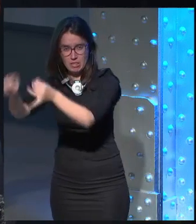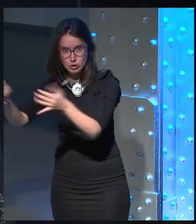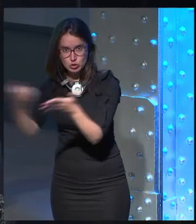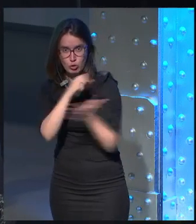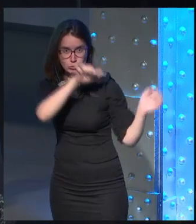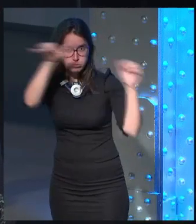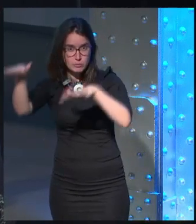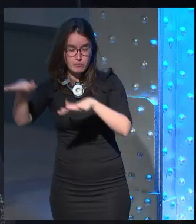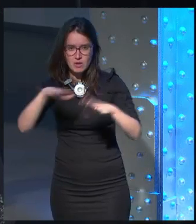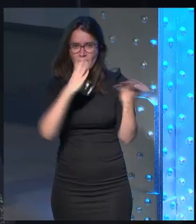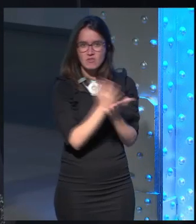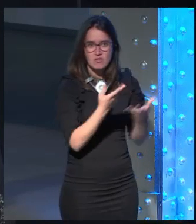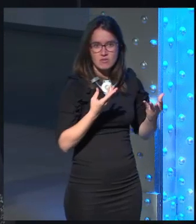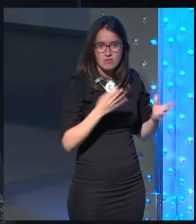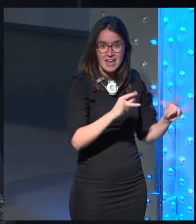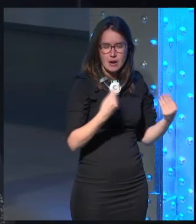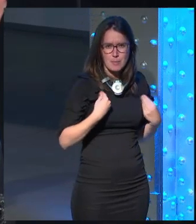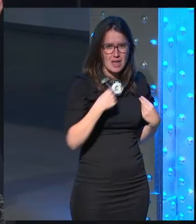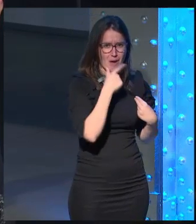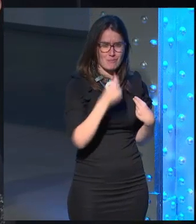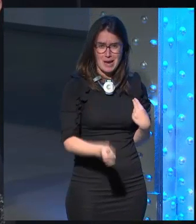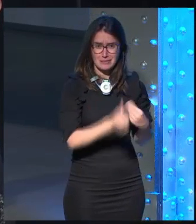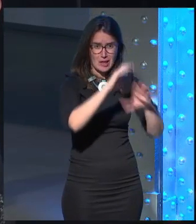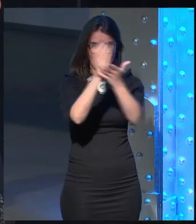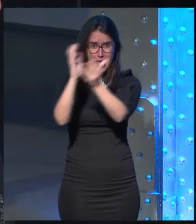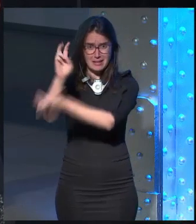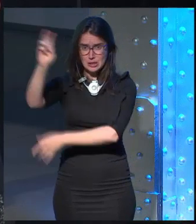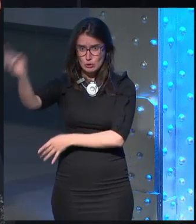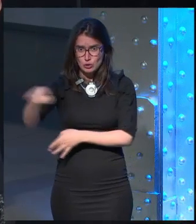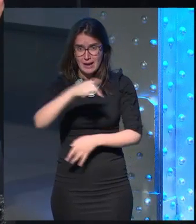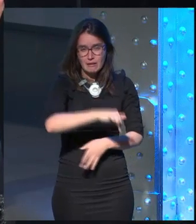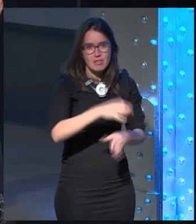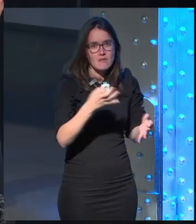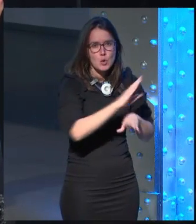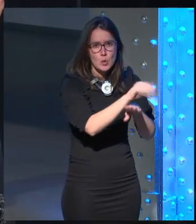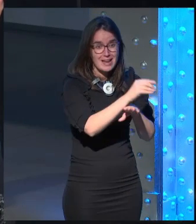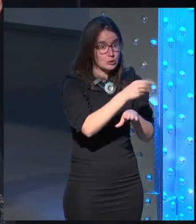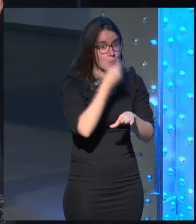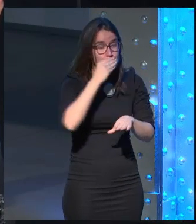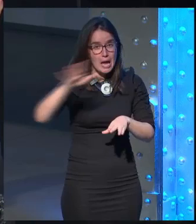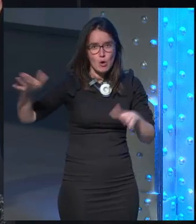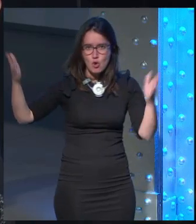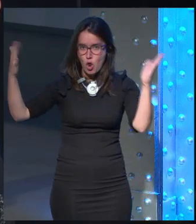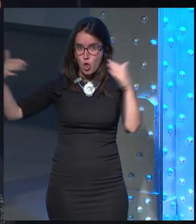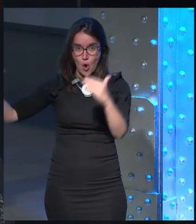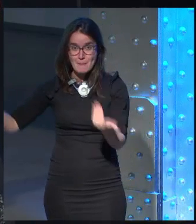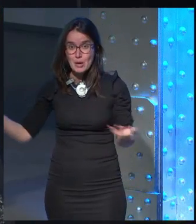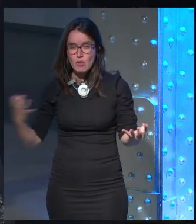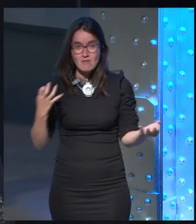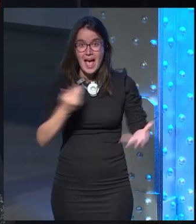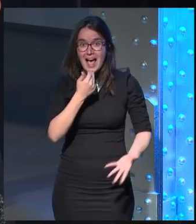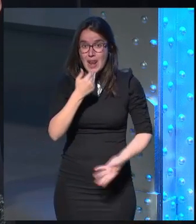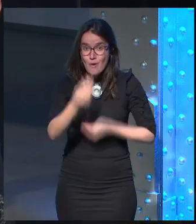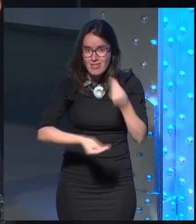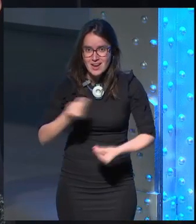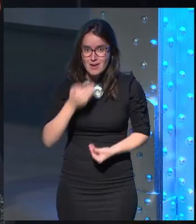y tenemos que cuidar este planeta, eso es una verdad absoluta. Nunca vamos a encontrar nada mejor que esto, pero tenemos que actuar